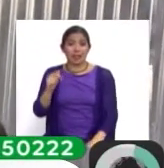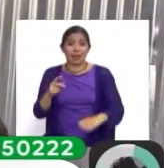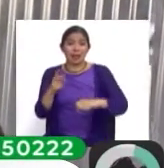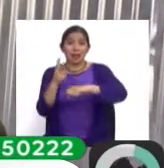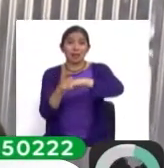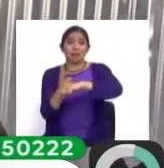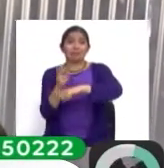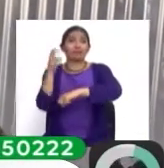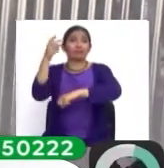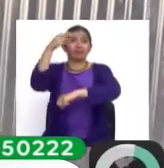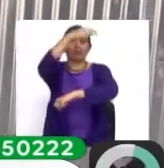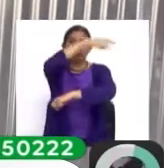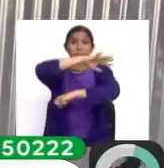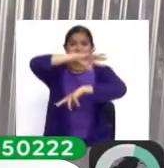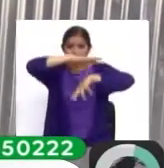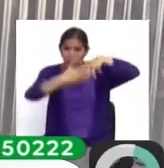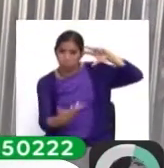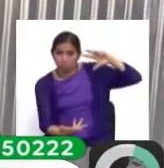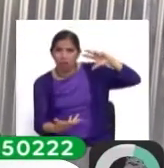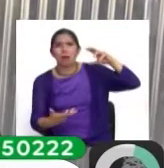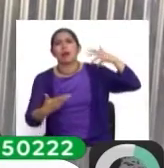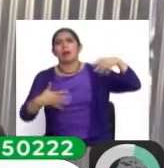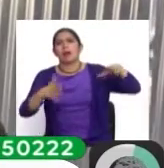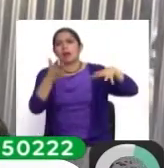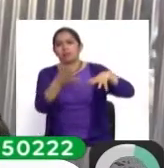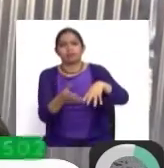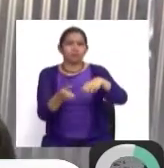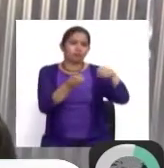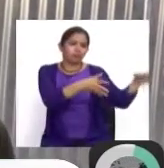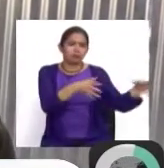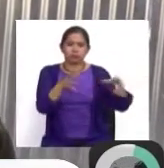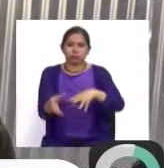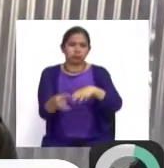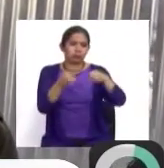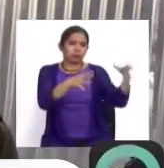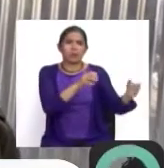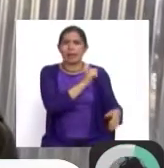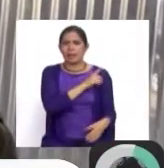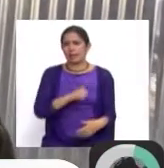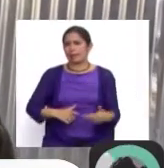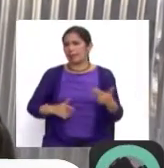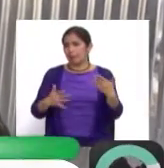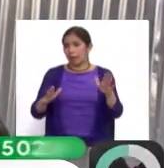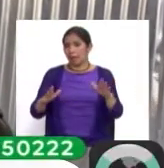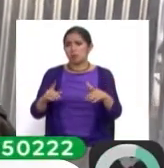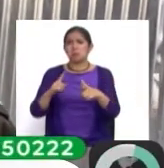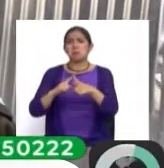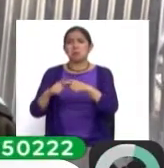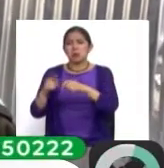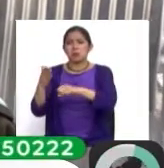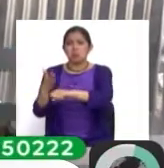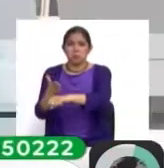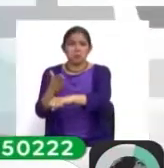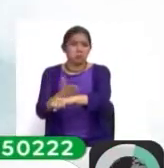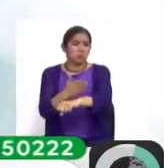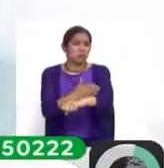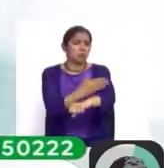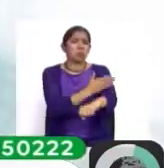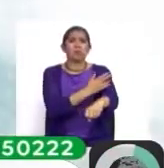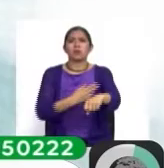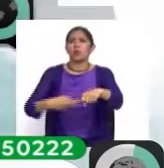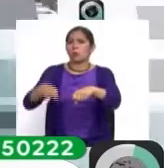sido retirada con maquinaria pesada que lo ha puesto el municipio. Y bueno, así de a poco vamos a tener ya la normalidad que